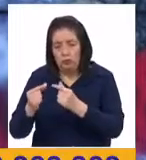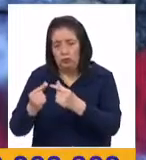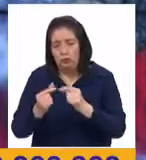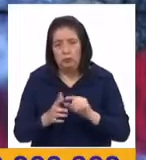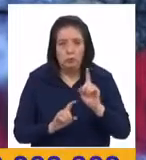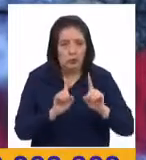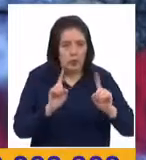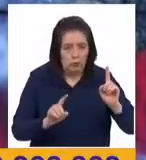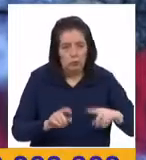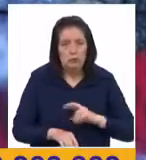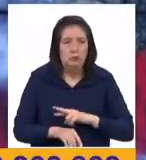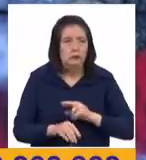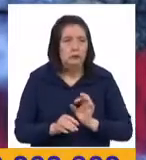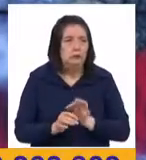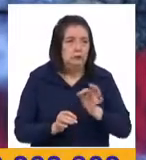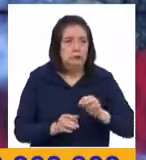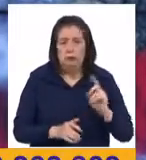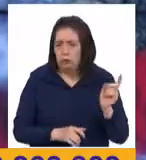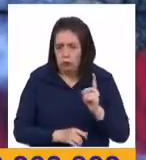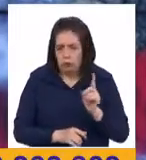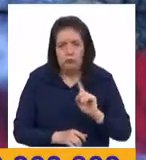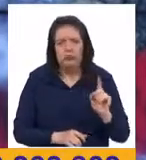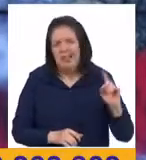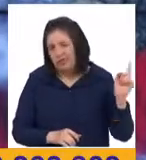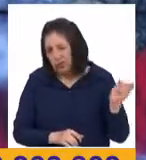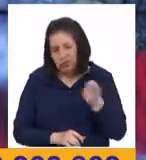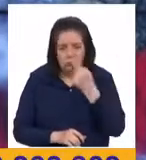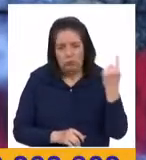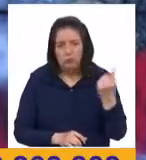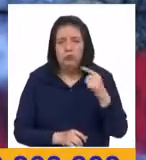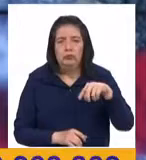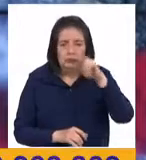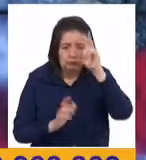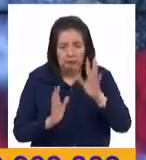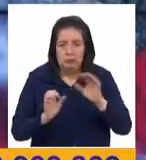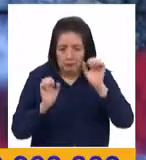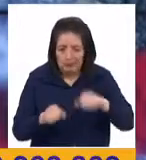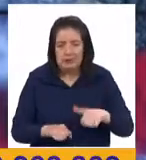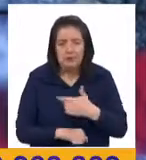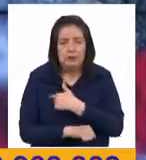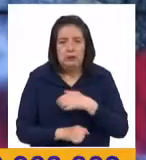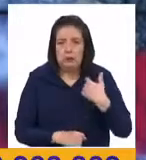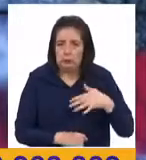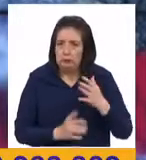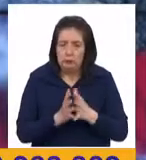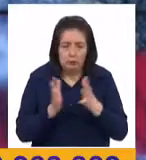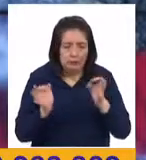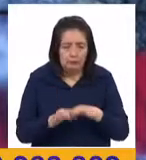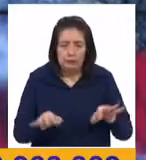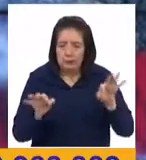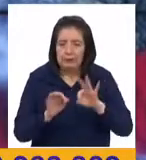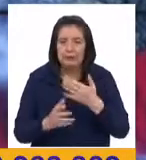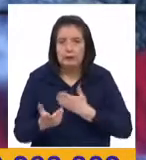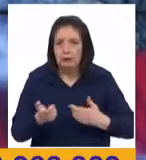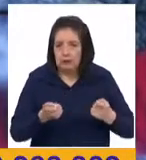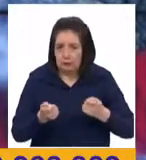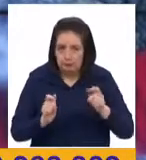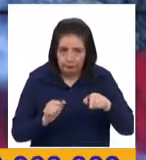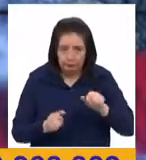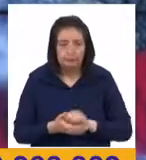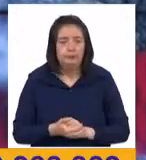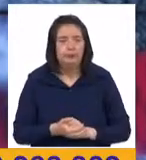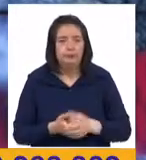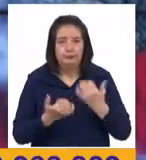ciertas regiones. El tema de la vacunación tiene que llegar a todos los peruanos y es, creo, una tarea importante de este gobierno.